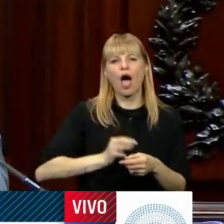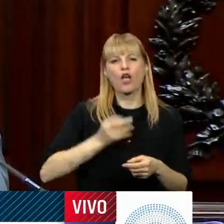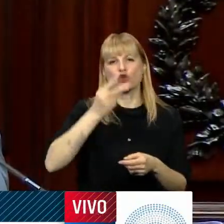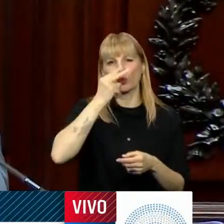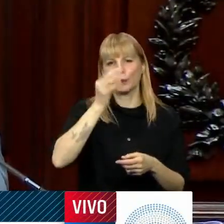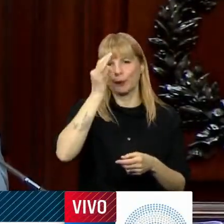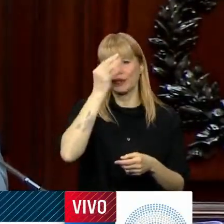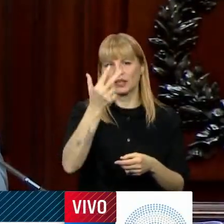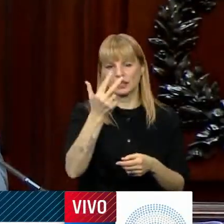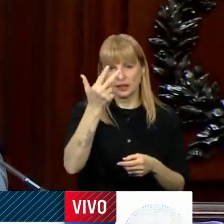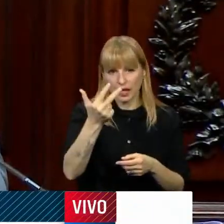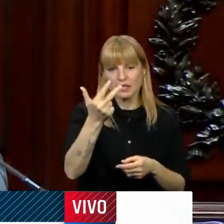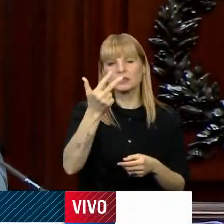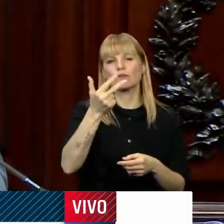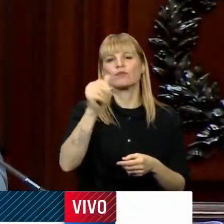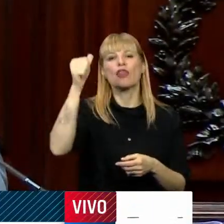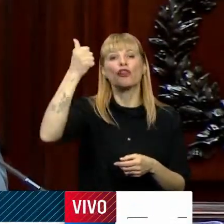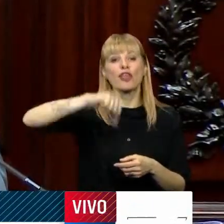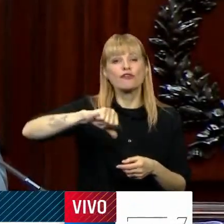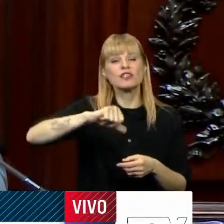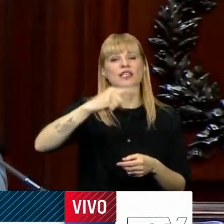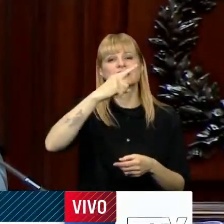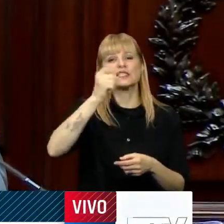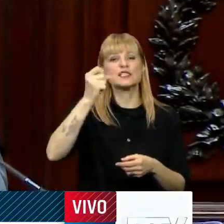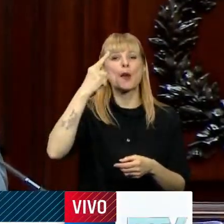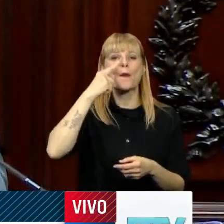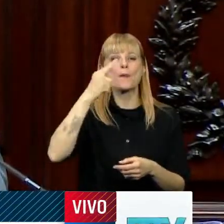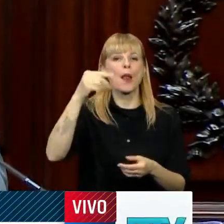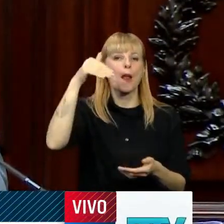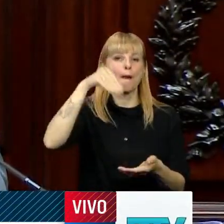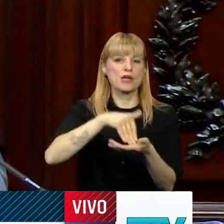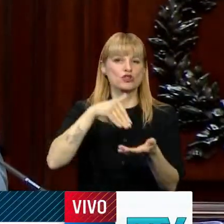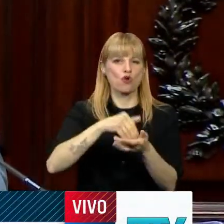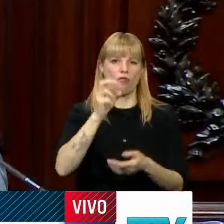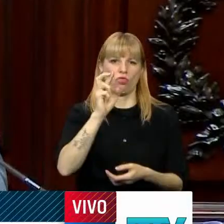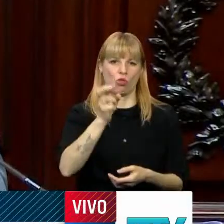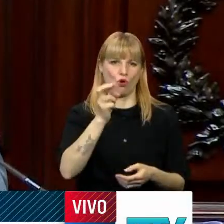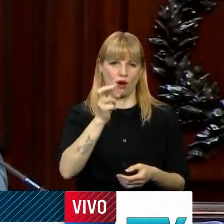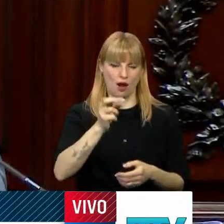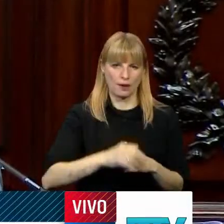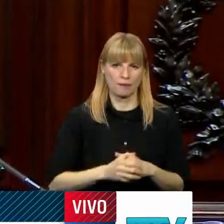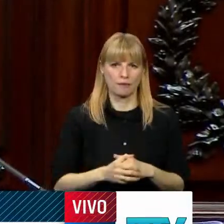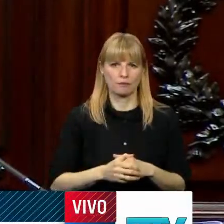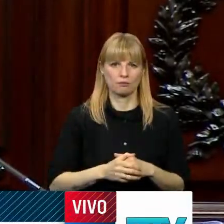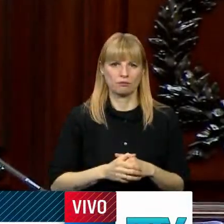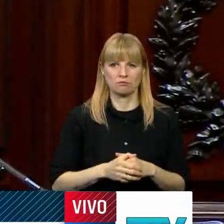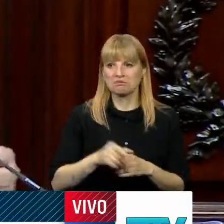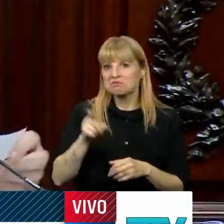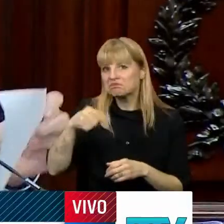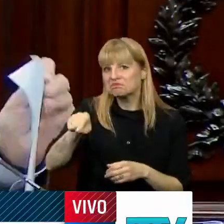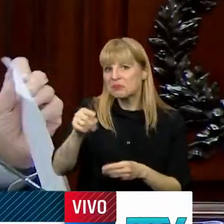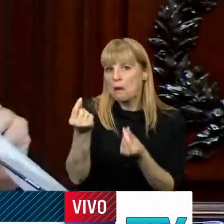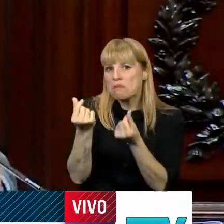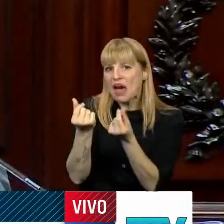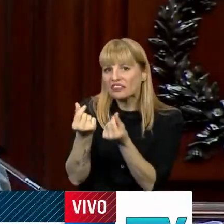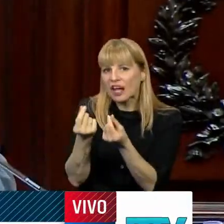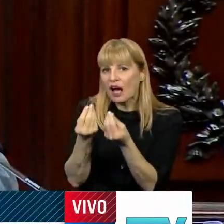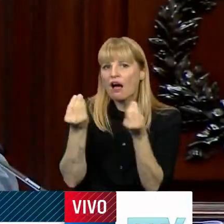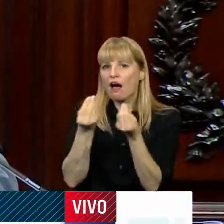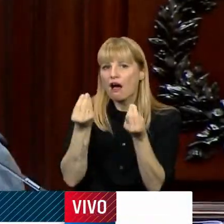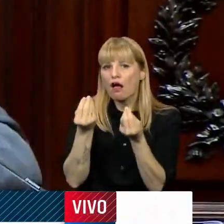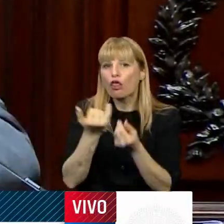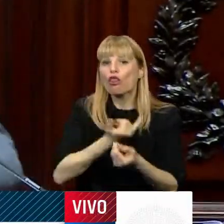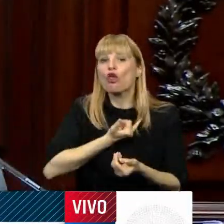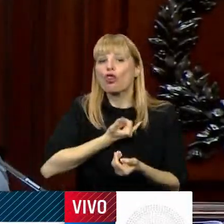el déficit fue de 100.000 millones de dólares. ¿Qué hicieron con ese dinero? ¿A